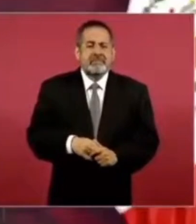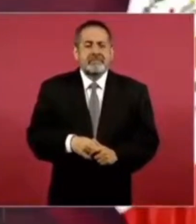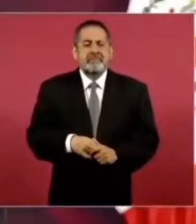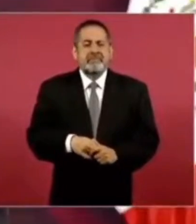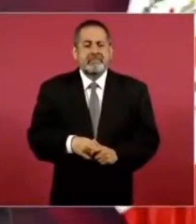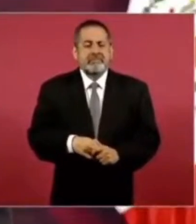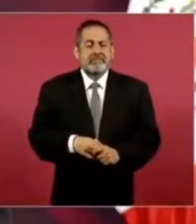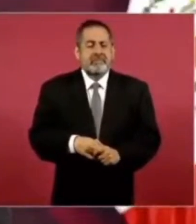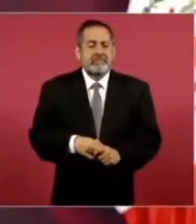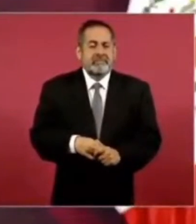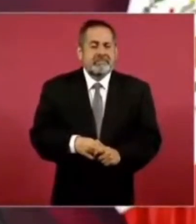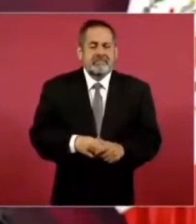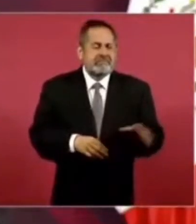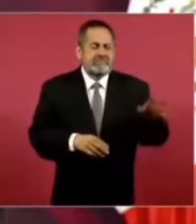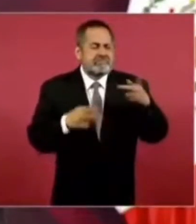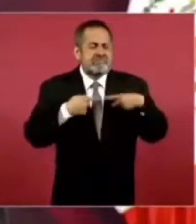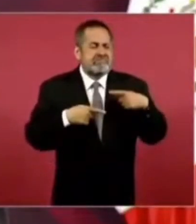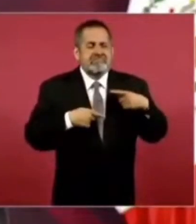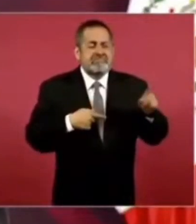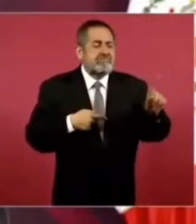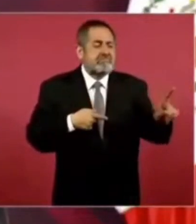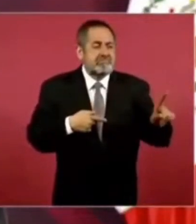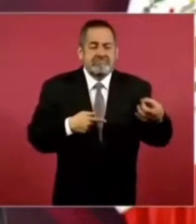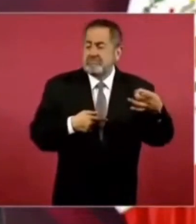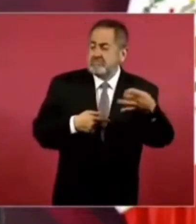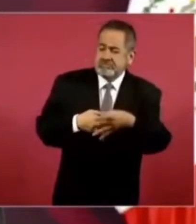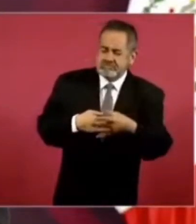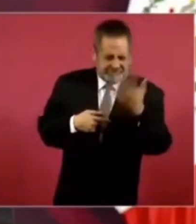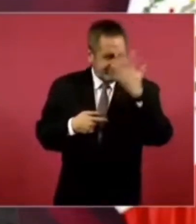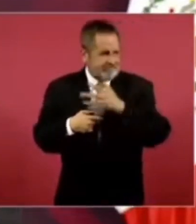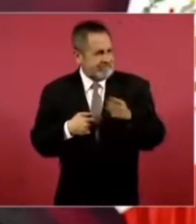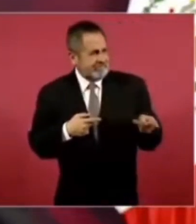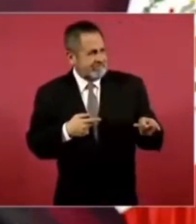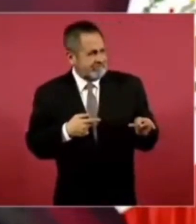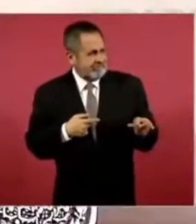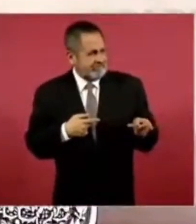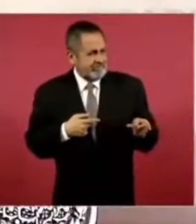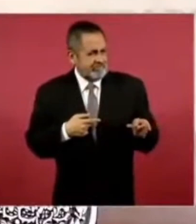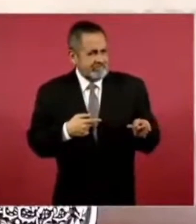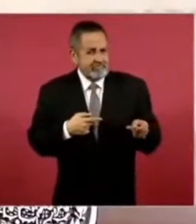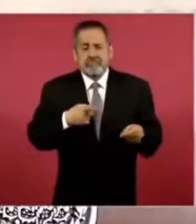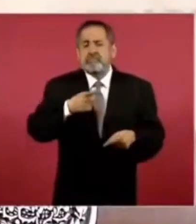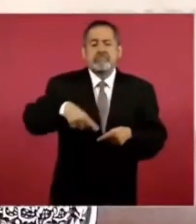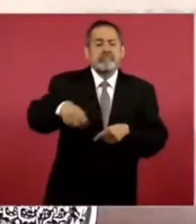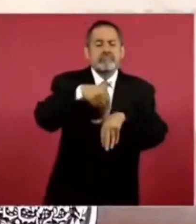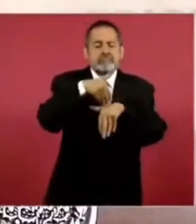saber Cualquier persona era votar